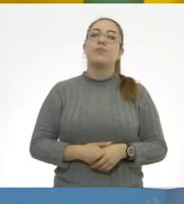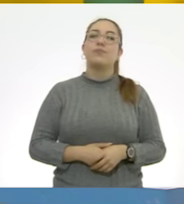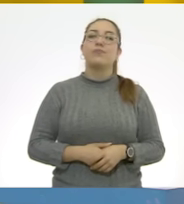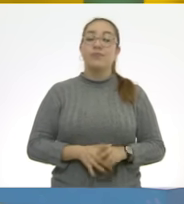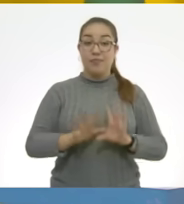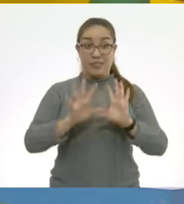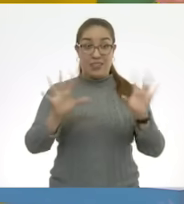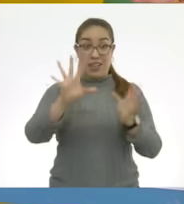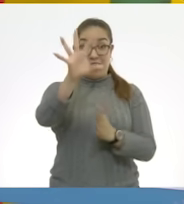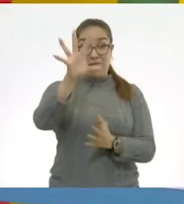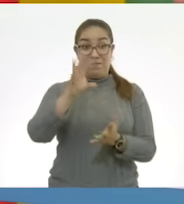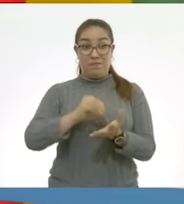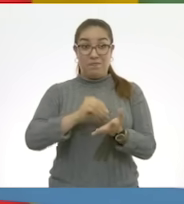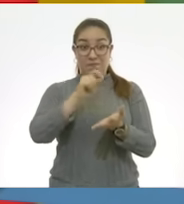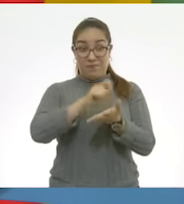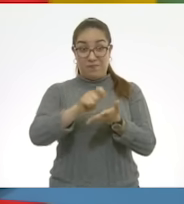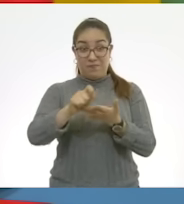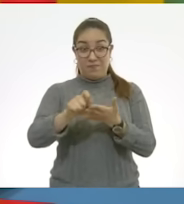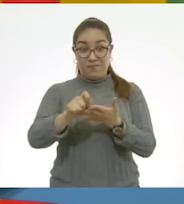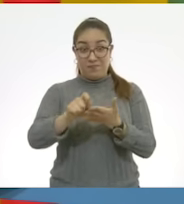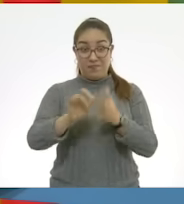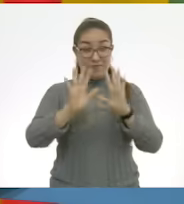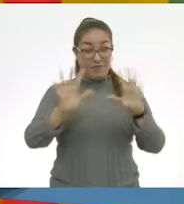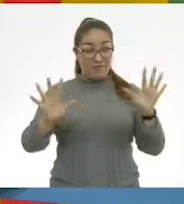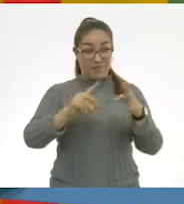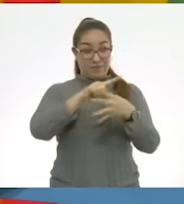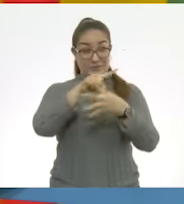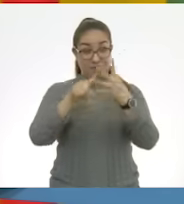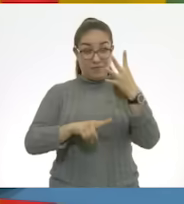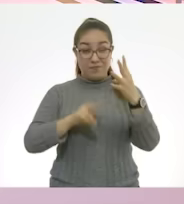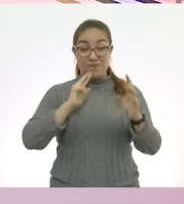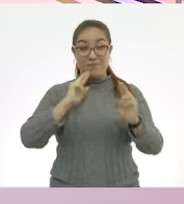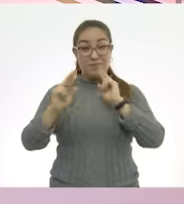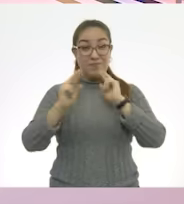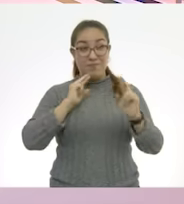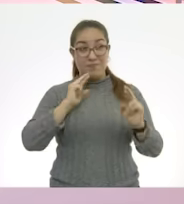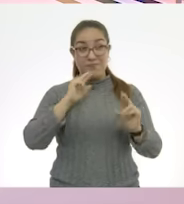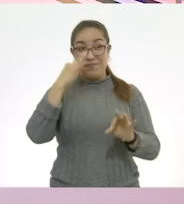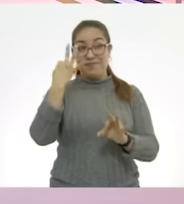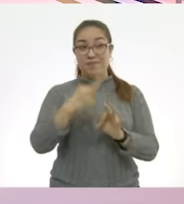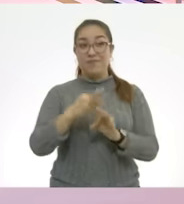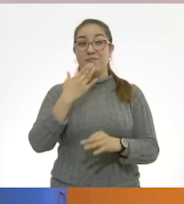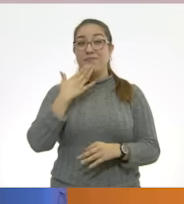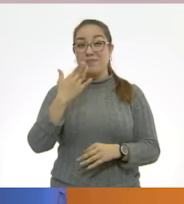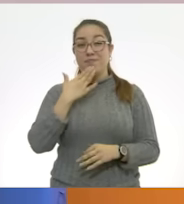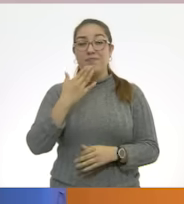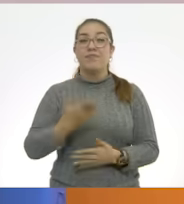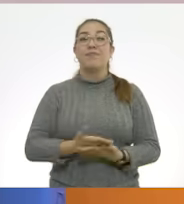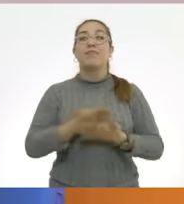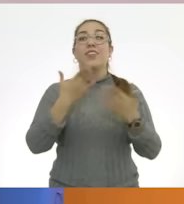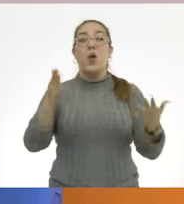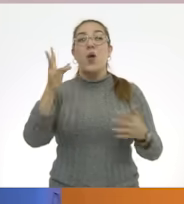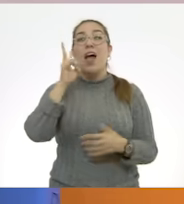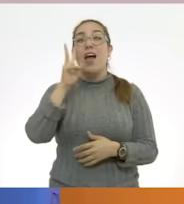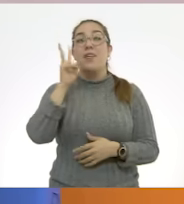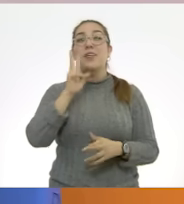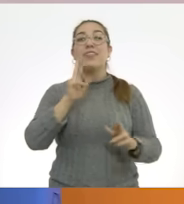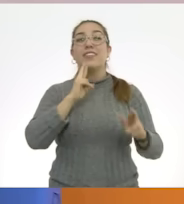¿Ya la notaste? ¿No se te fue ninguna? ¿Ya tienes las cuatro resueltas? Muy bien. Ahora vamos a ver los resultados,